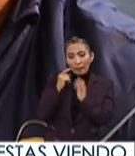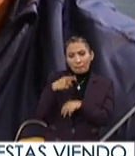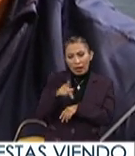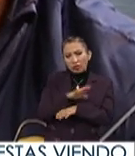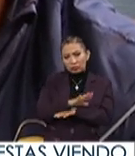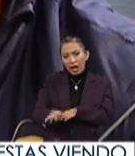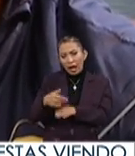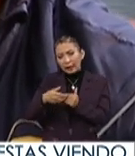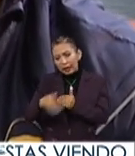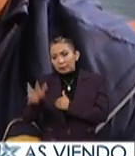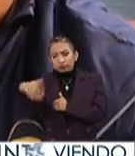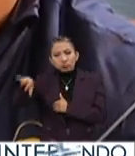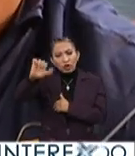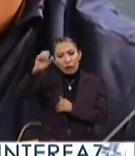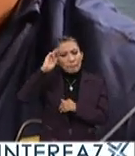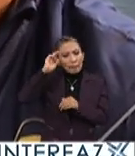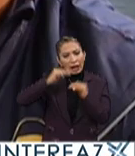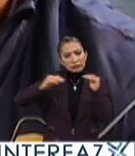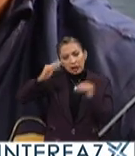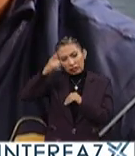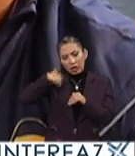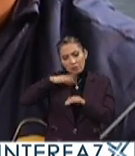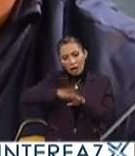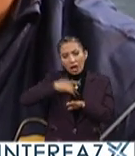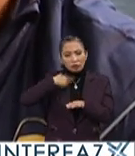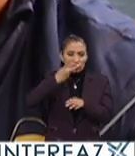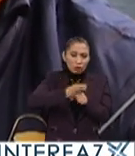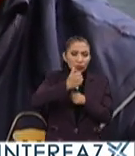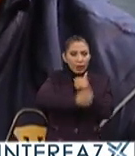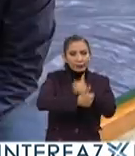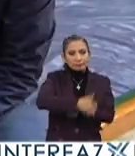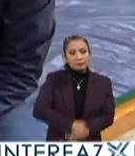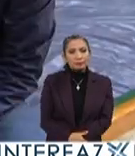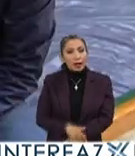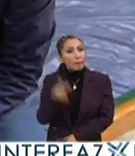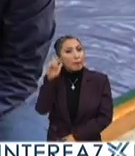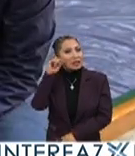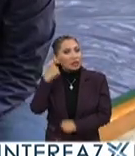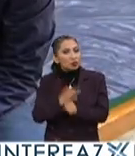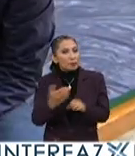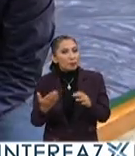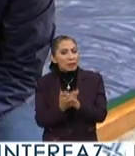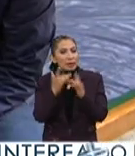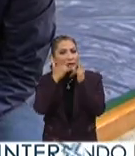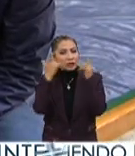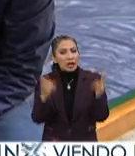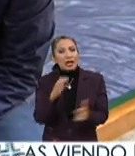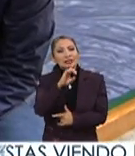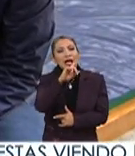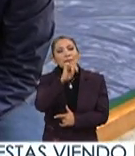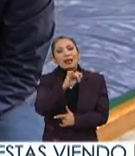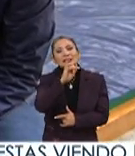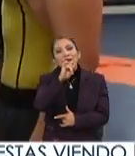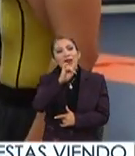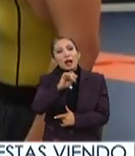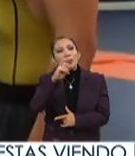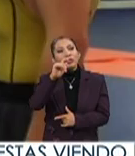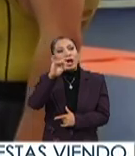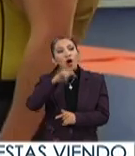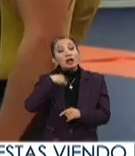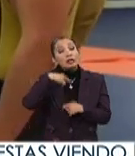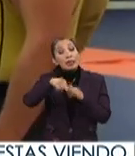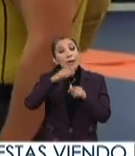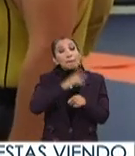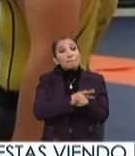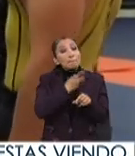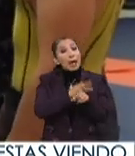estoy en busca de una maestría y además voy a hacer una segunda carrera. Mañana en la segunda entrega, la historia de Selma Isabel Rojas Mondragón, quien desde